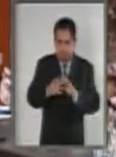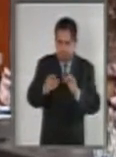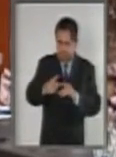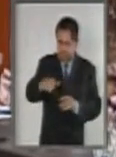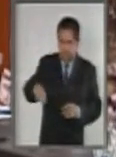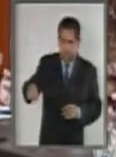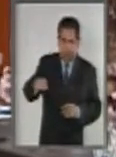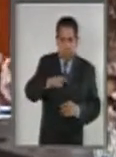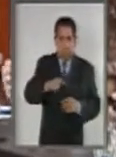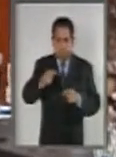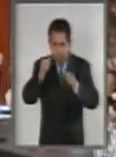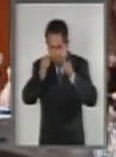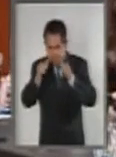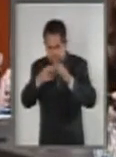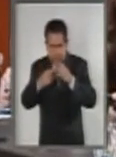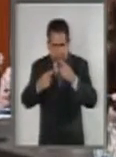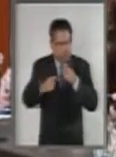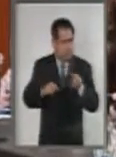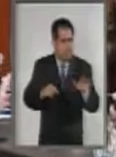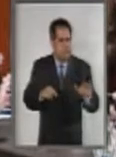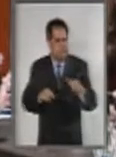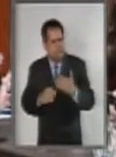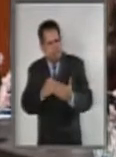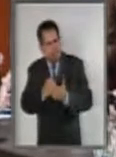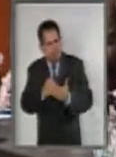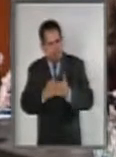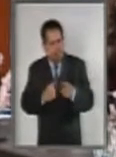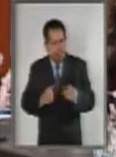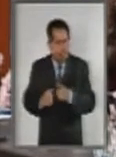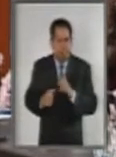legislativa atendió a señalamientos,